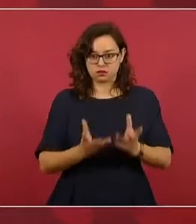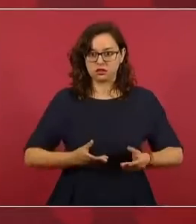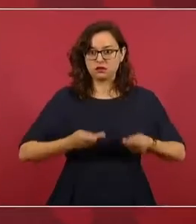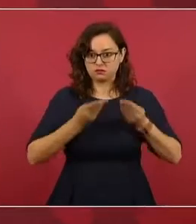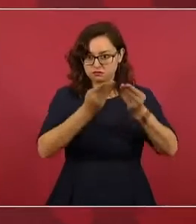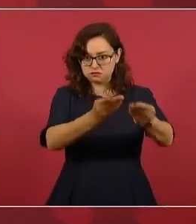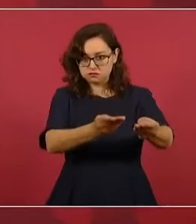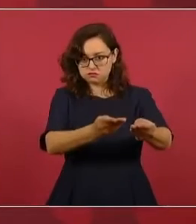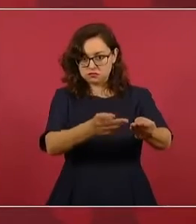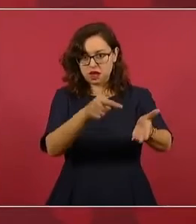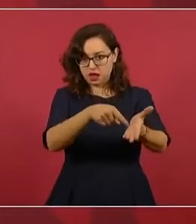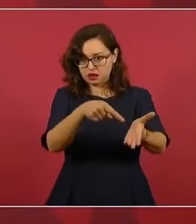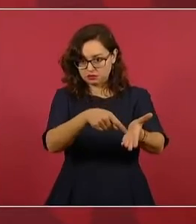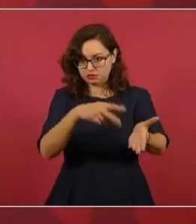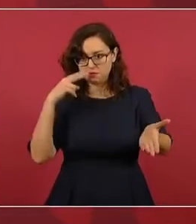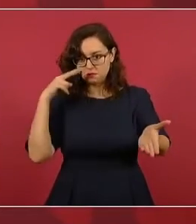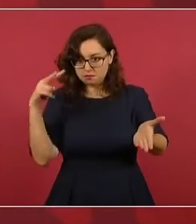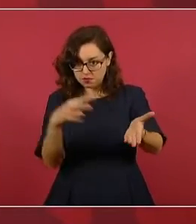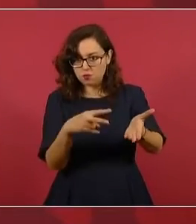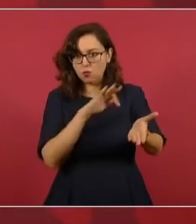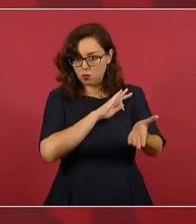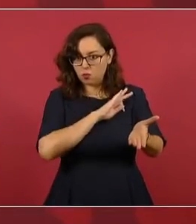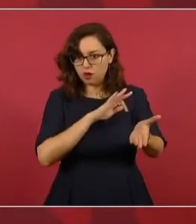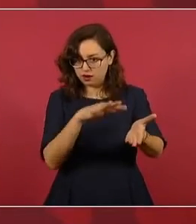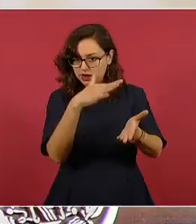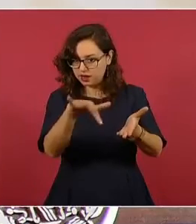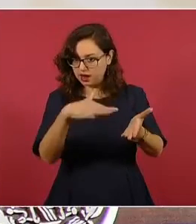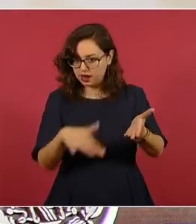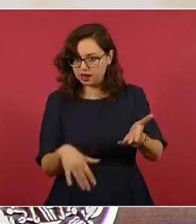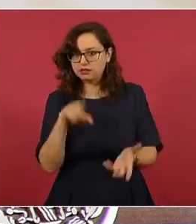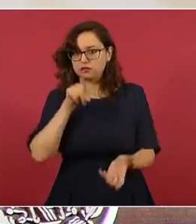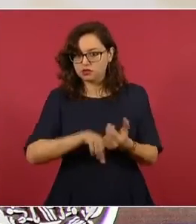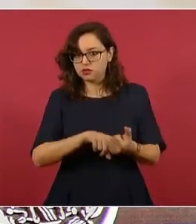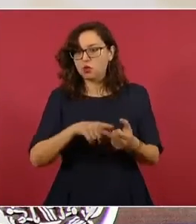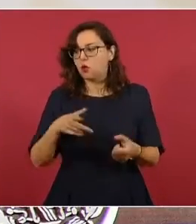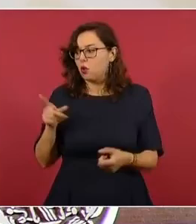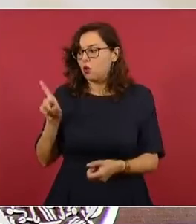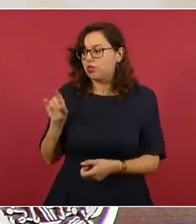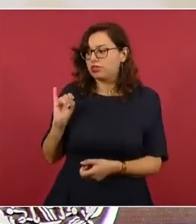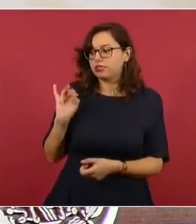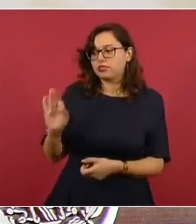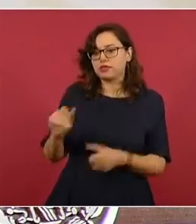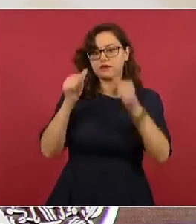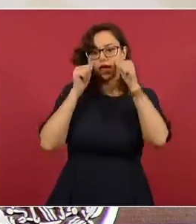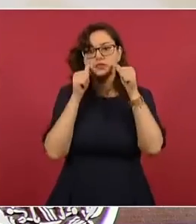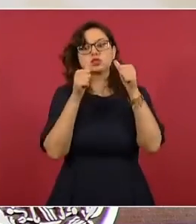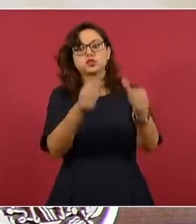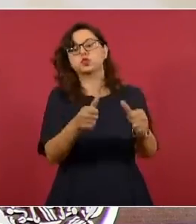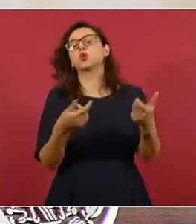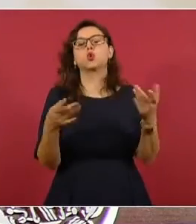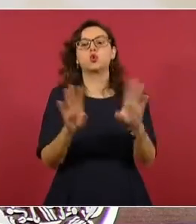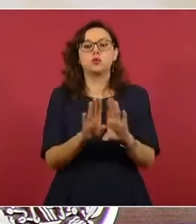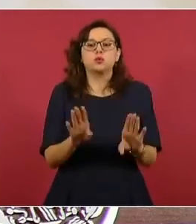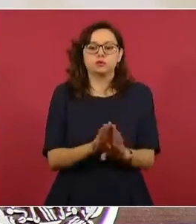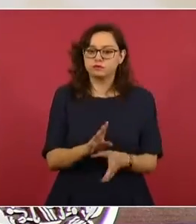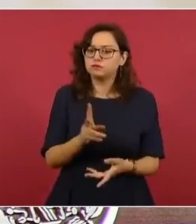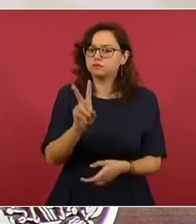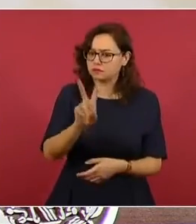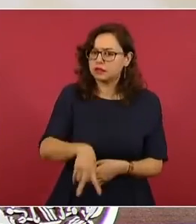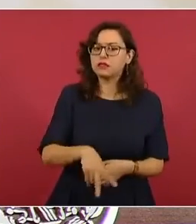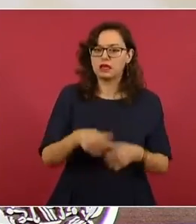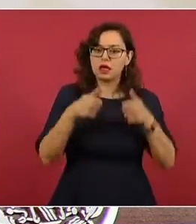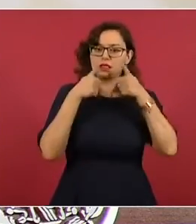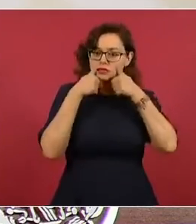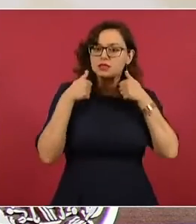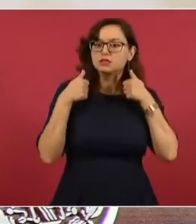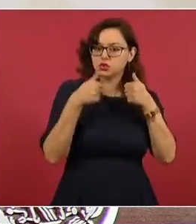entregando hay algunas actuaciones que están realizando. Sí, es de atención especial,